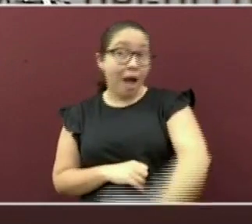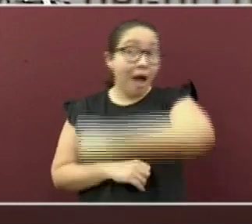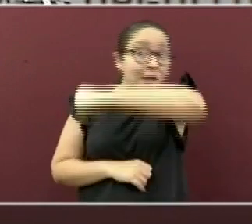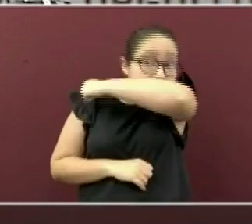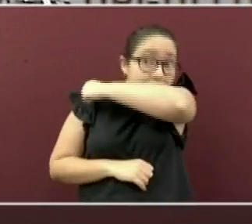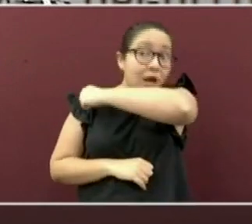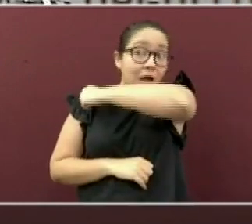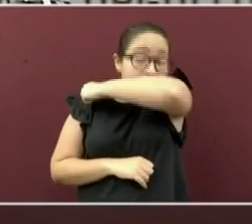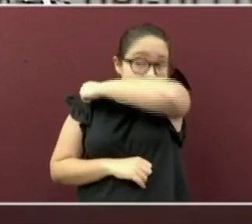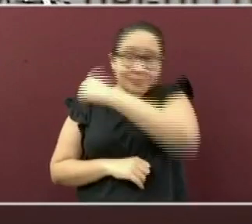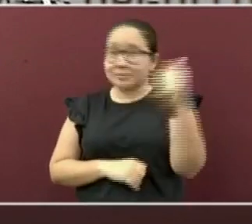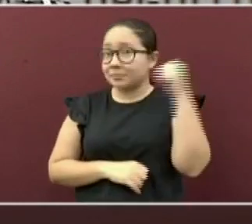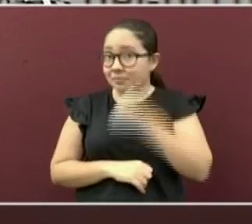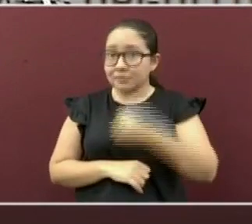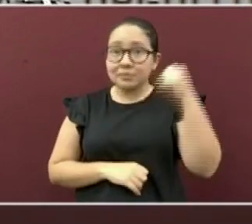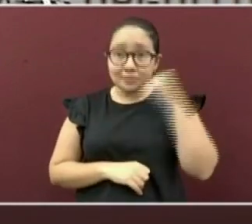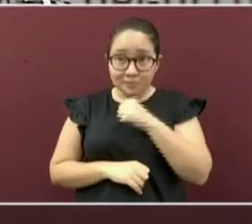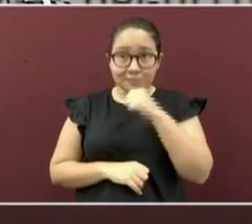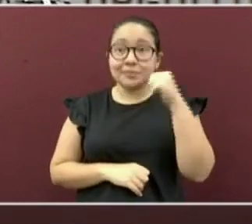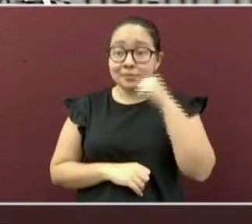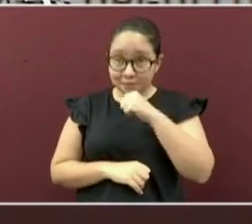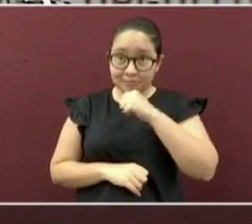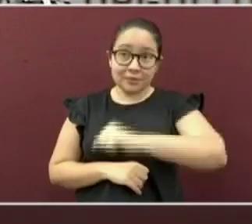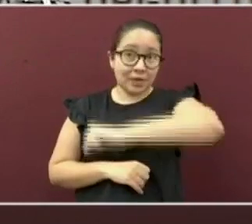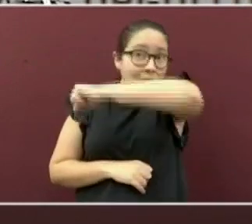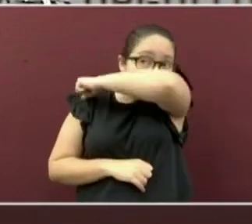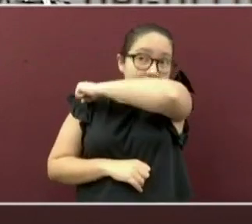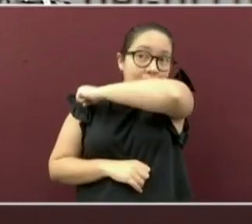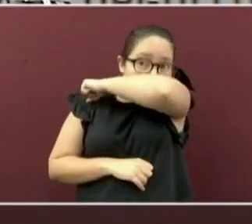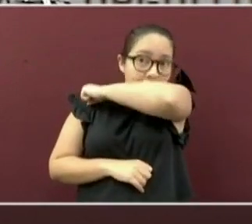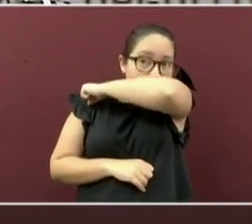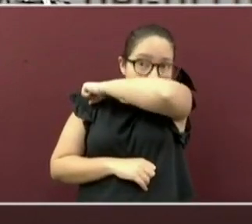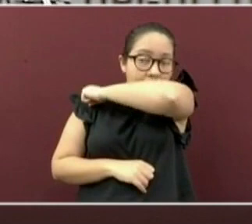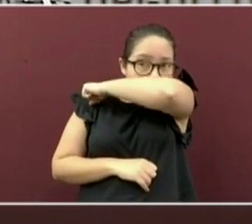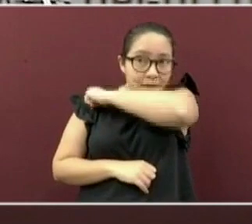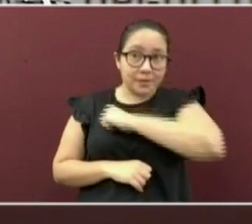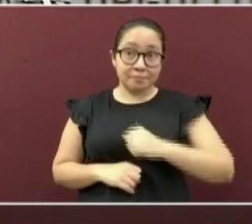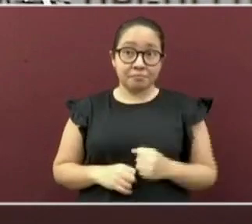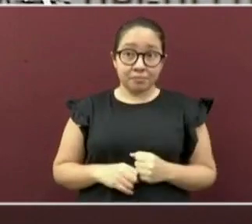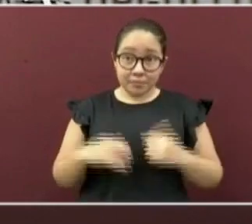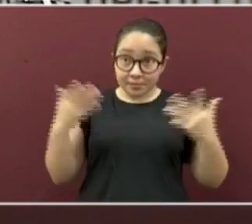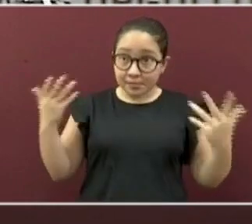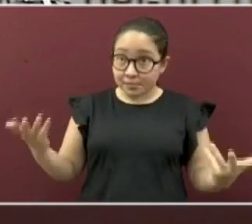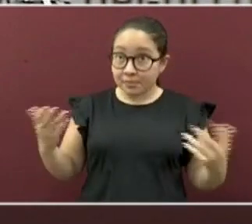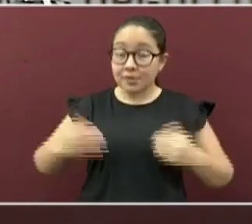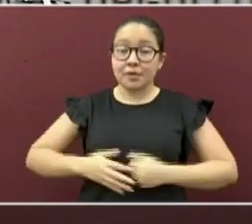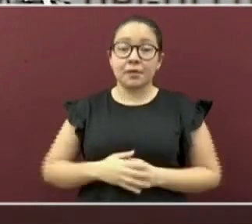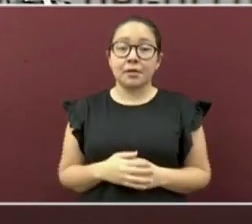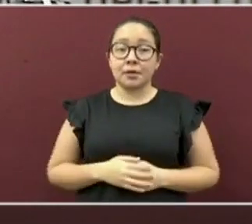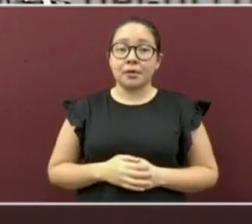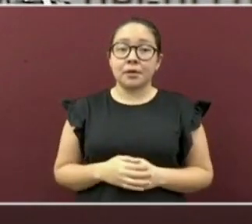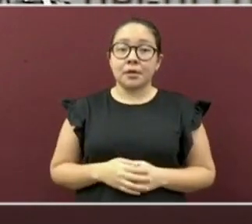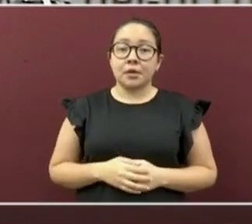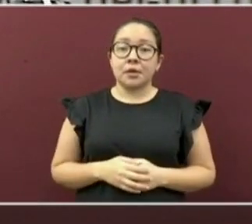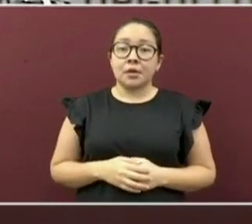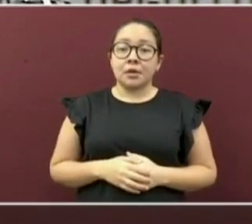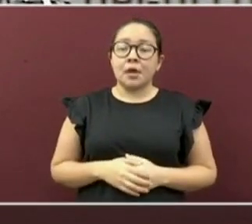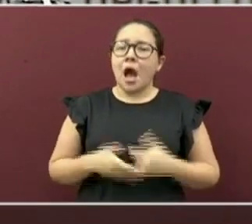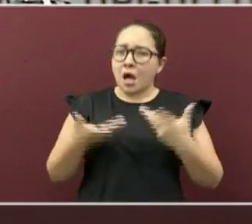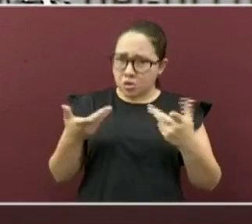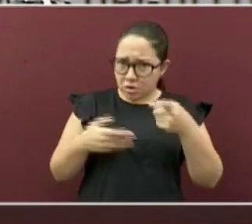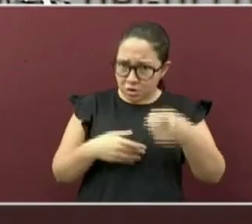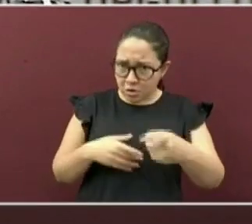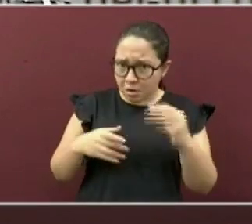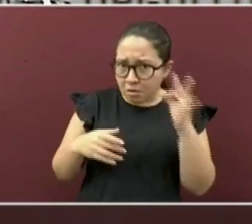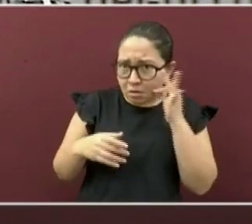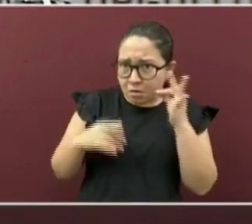la nariz con el pliegue interno del brazo. Aún así, trae usted puesto el